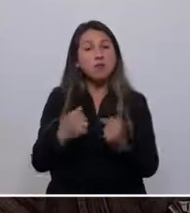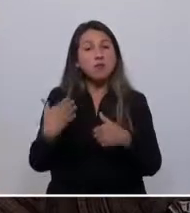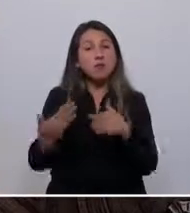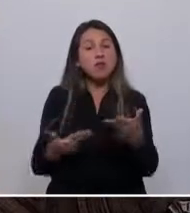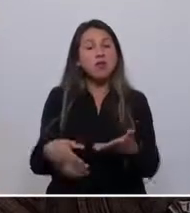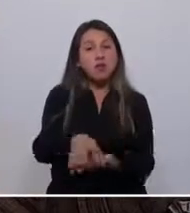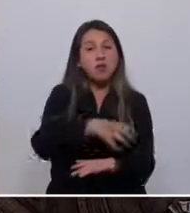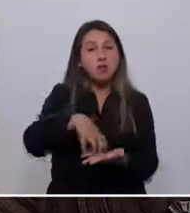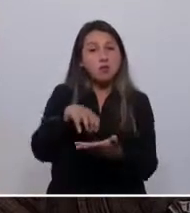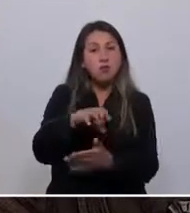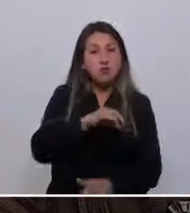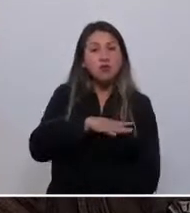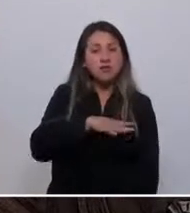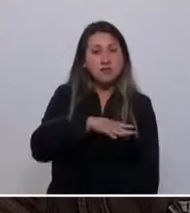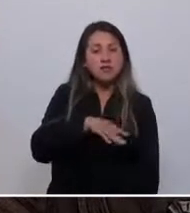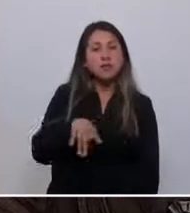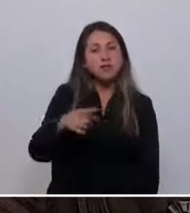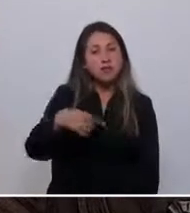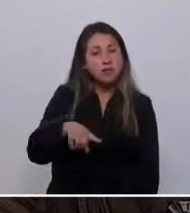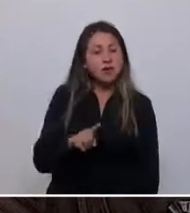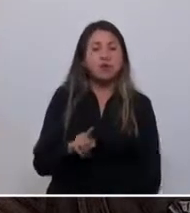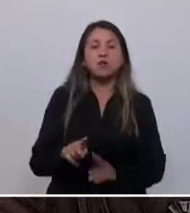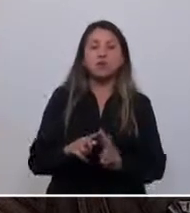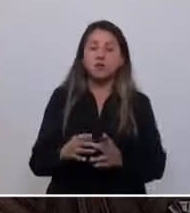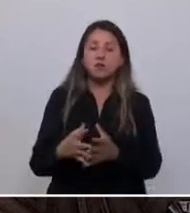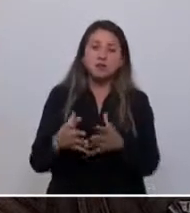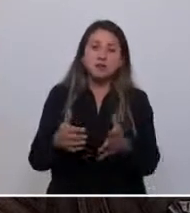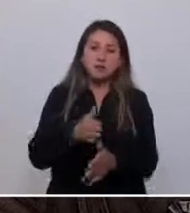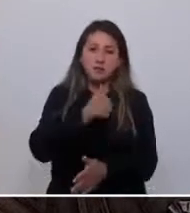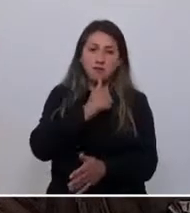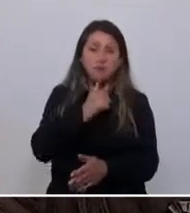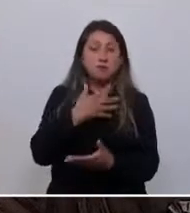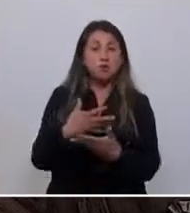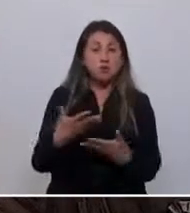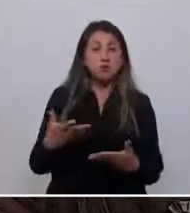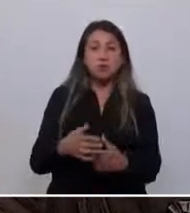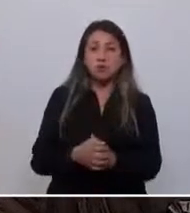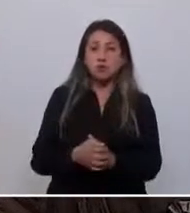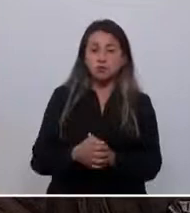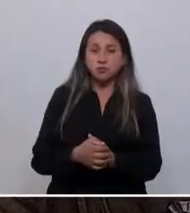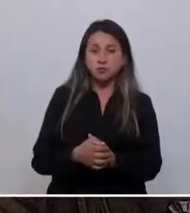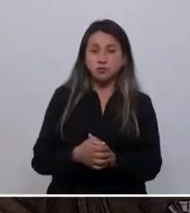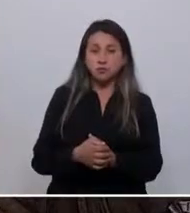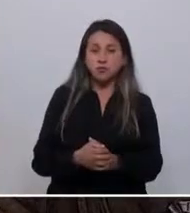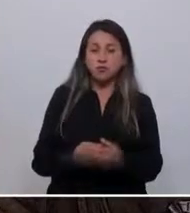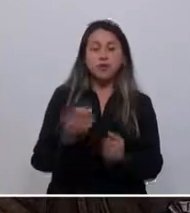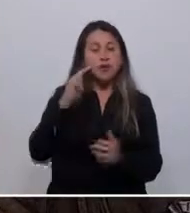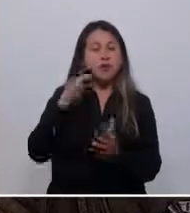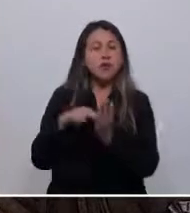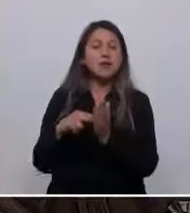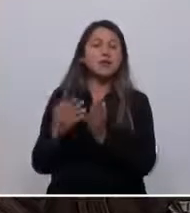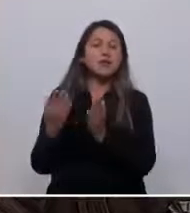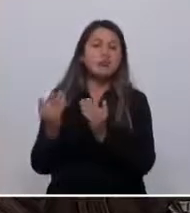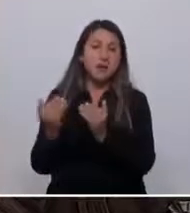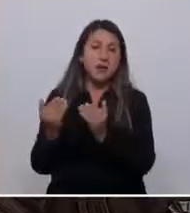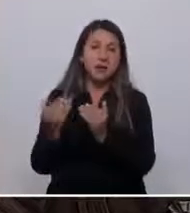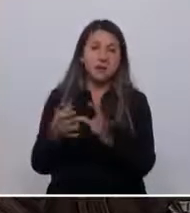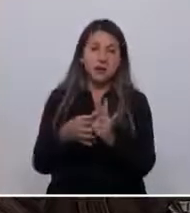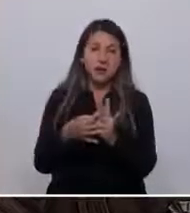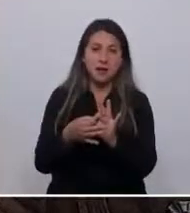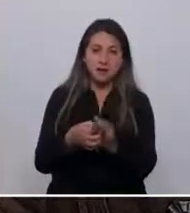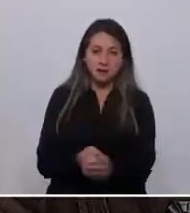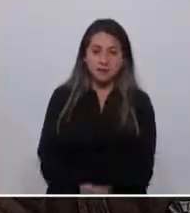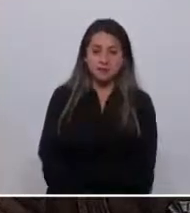de Chile lo que nos ha hecho tanta falta: esperanza. Gracias.